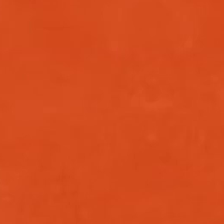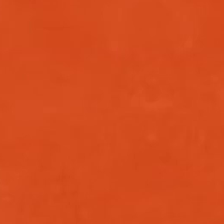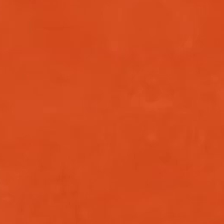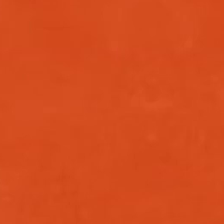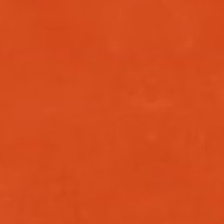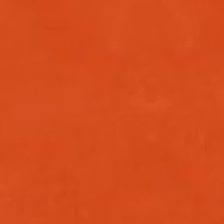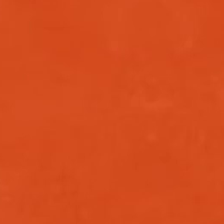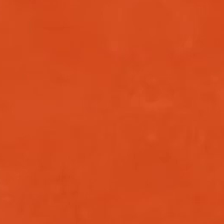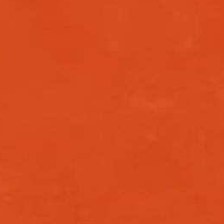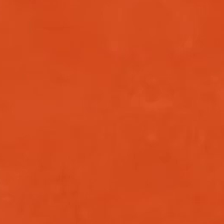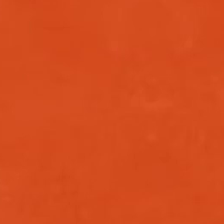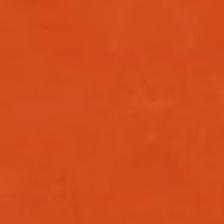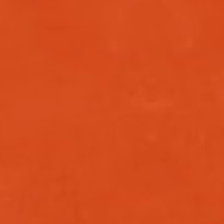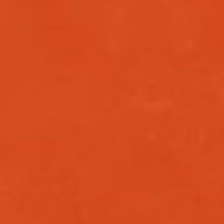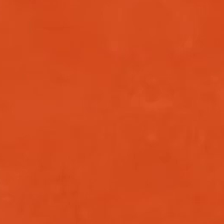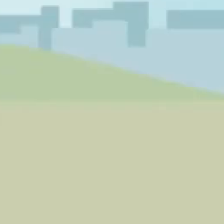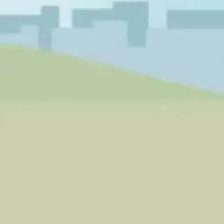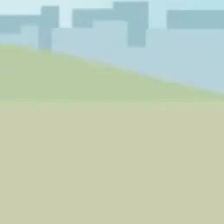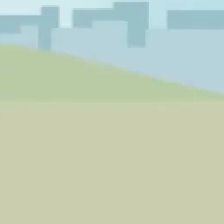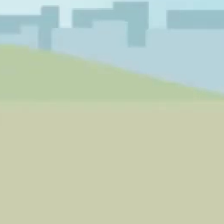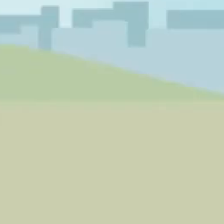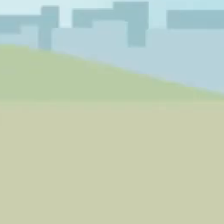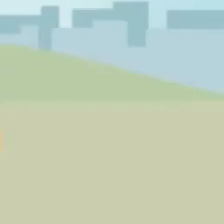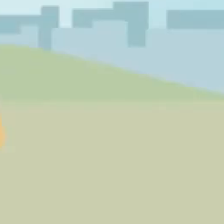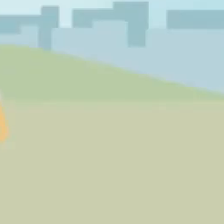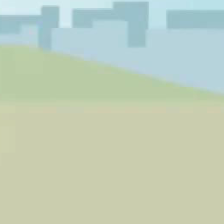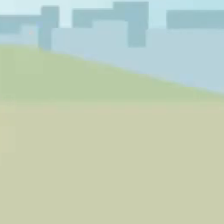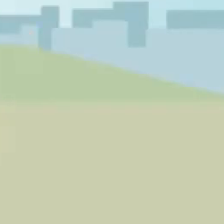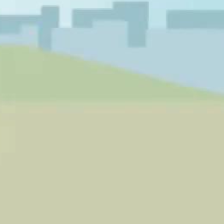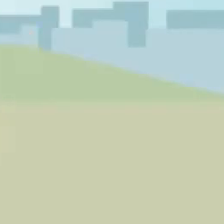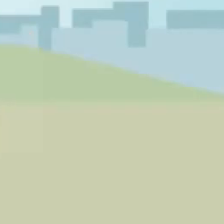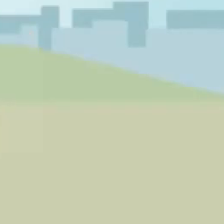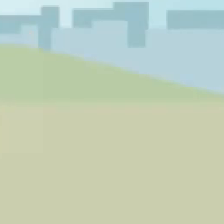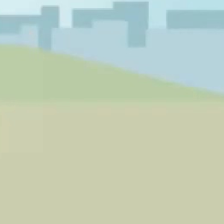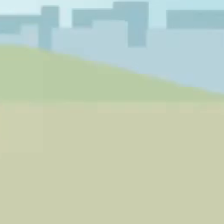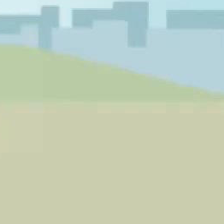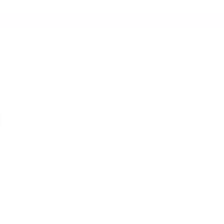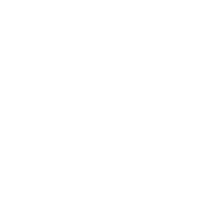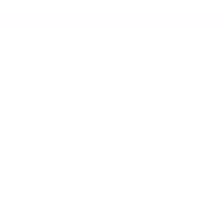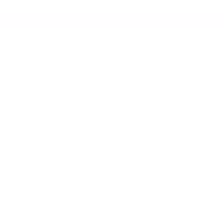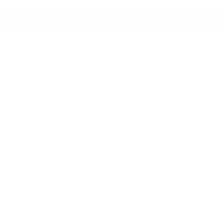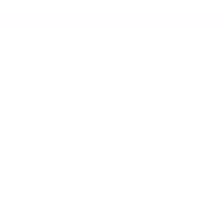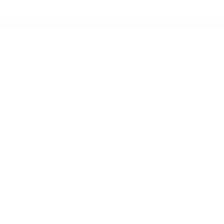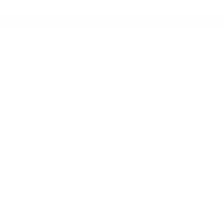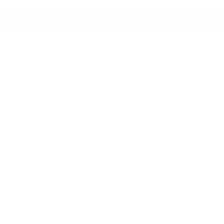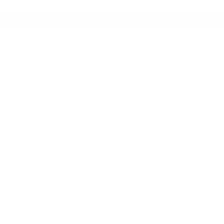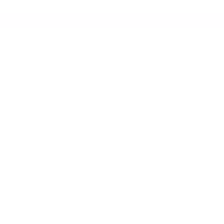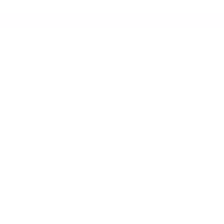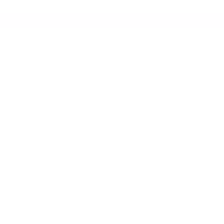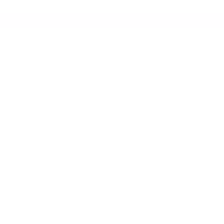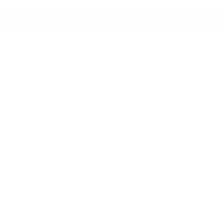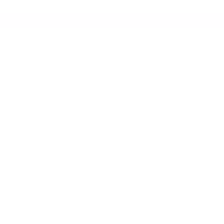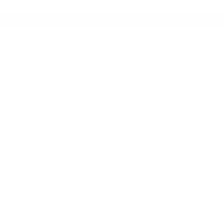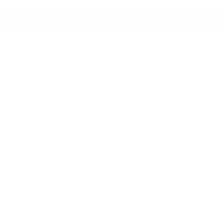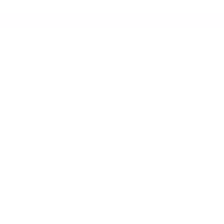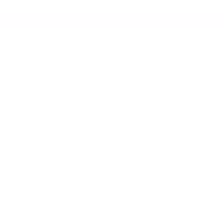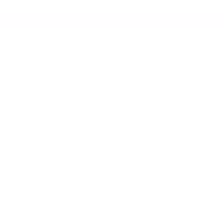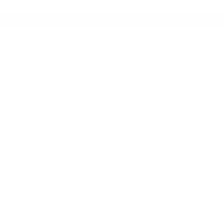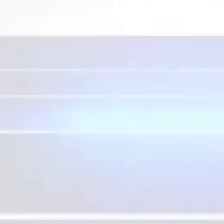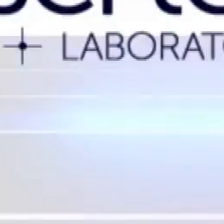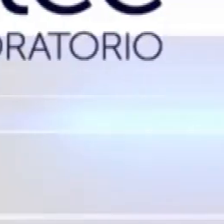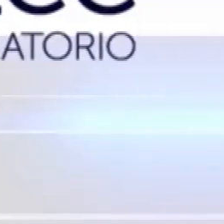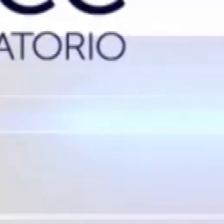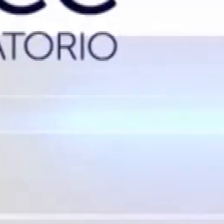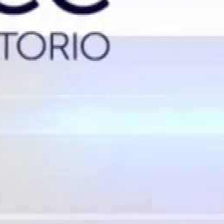zonas forestales protegidas. Si juntos nos preparamos, juntos lo logramos. En Barranca Bermeja, sí es